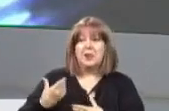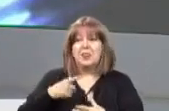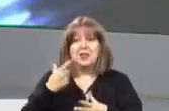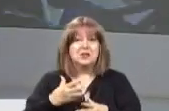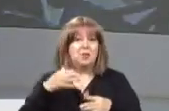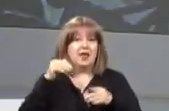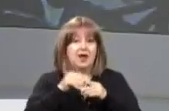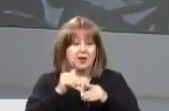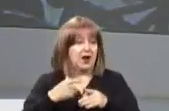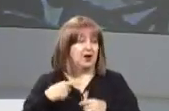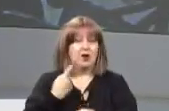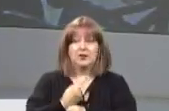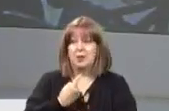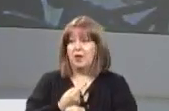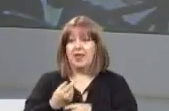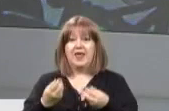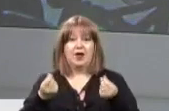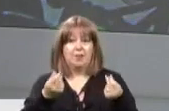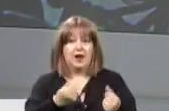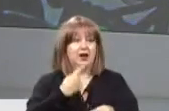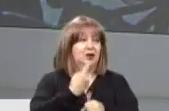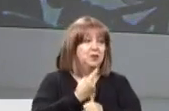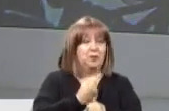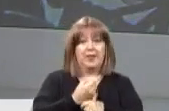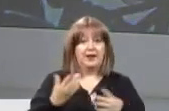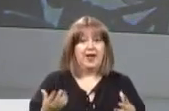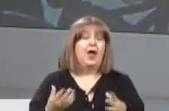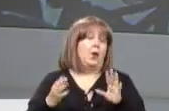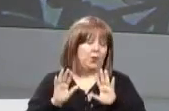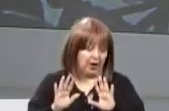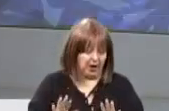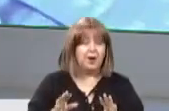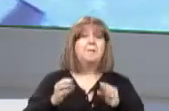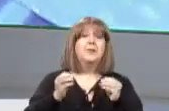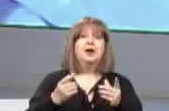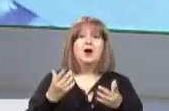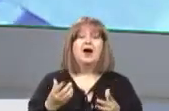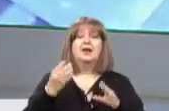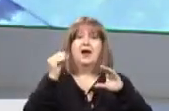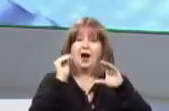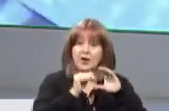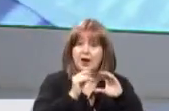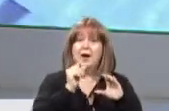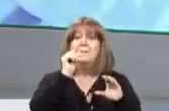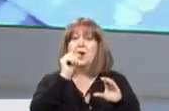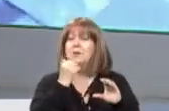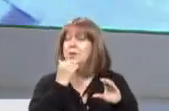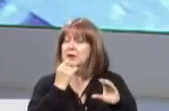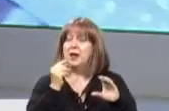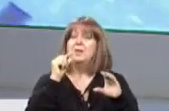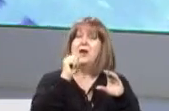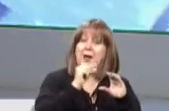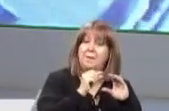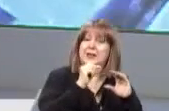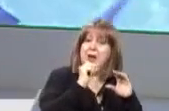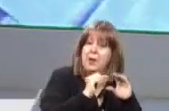es, como decías vos, reeducarnos financieramente para ver de qué manera, con lo poco que tenemos, con lo que podemos ahorrar, aunque sea poco, pero de esa manera lo podemos hacer